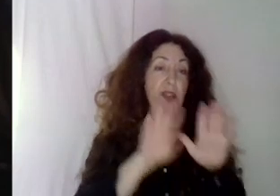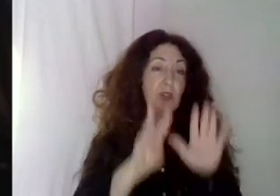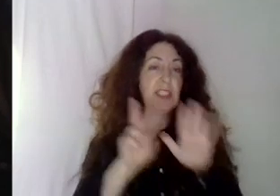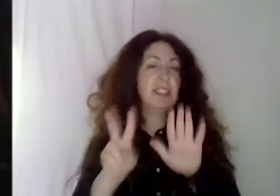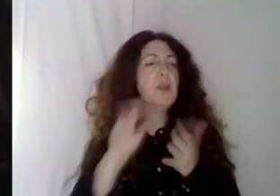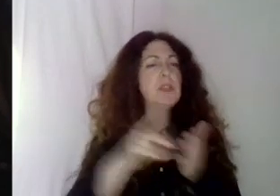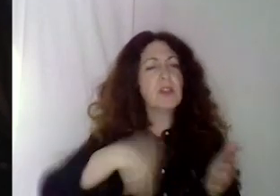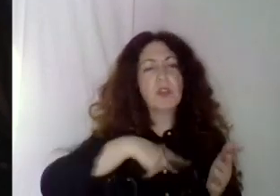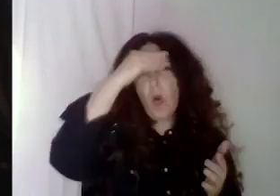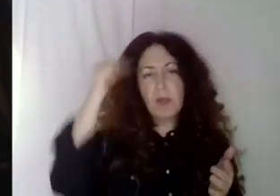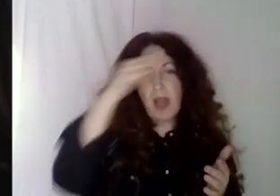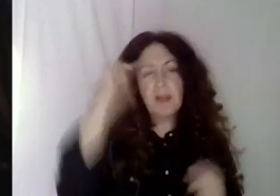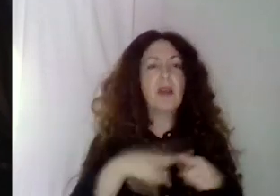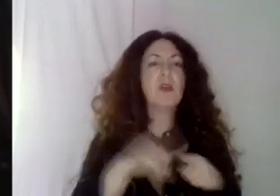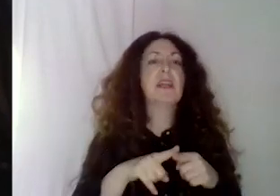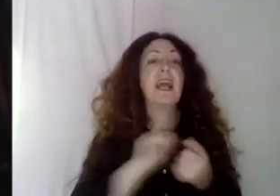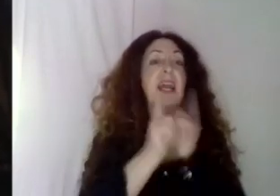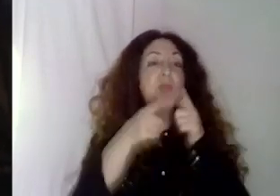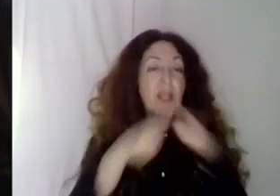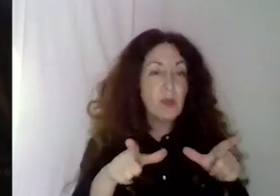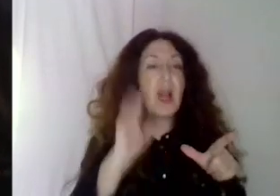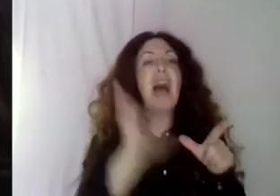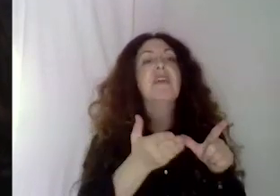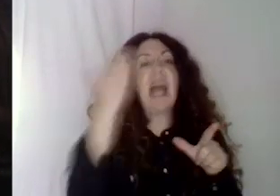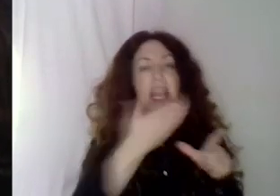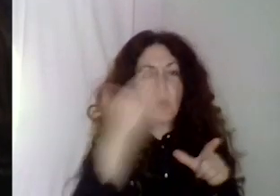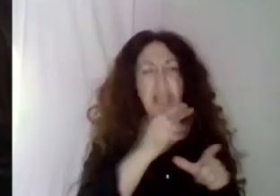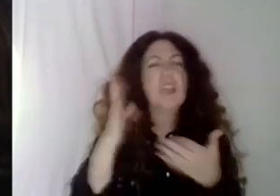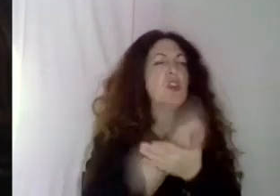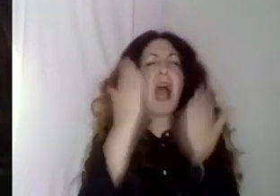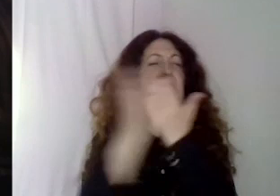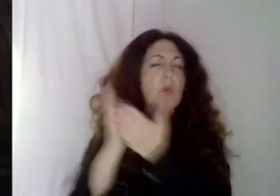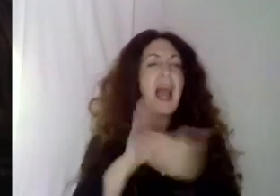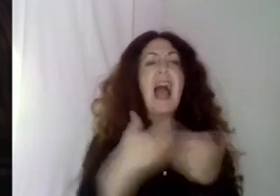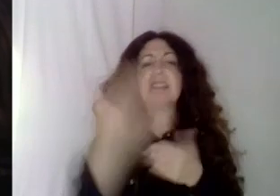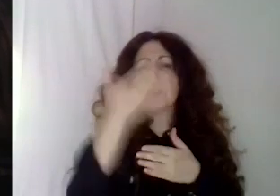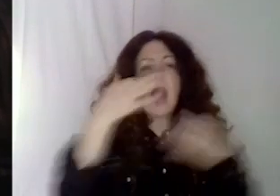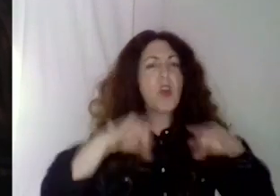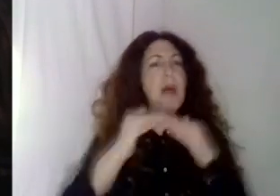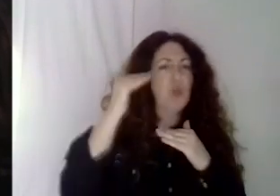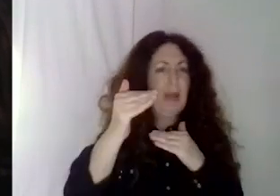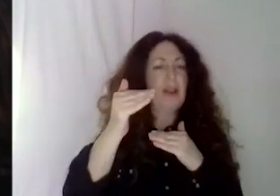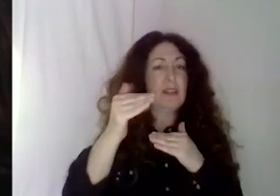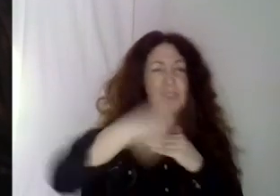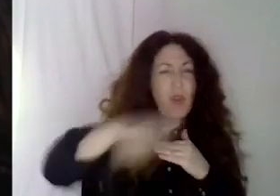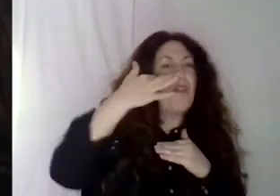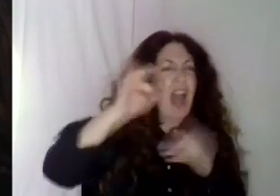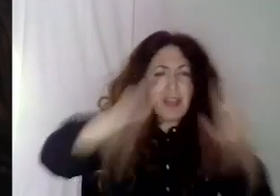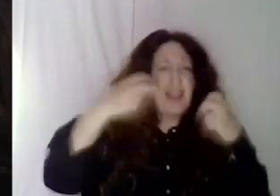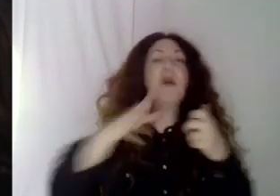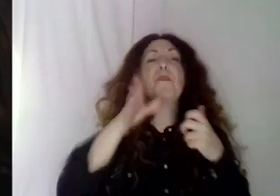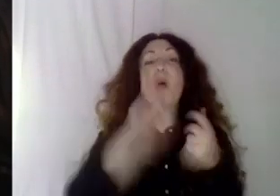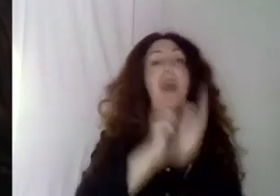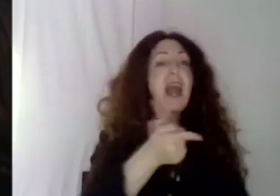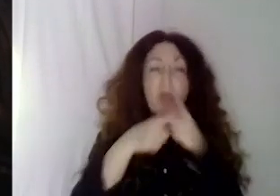escándalo? Claro, eso sería sacar el tema, ¿no? Pero como nota pie de página, sería una nota pie de